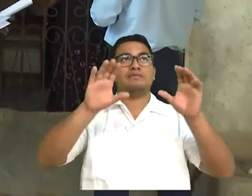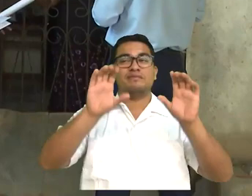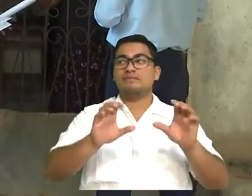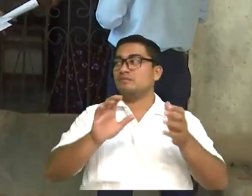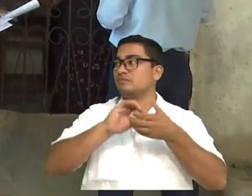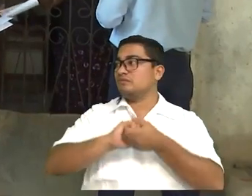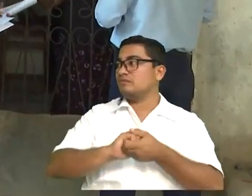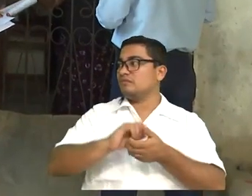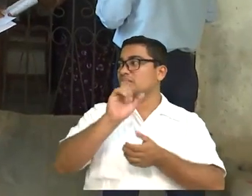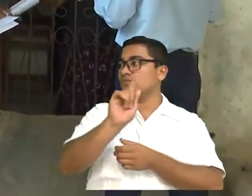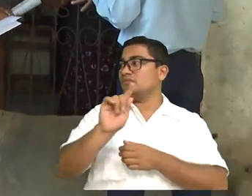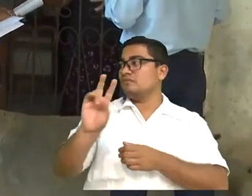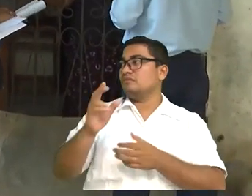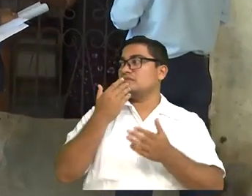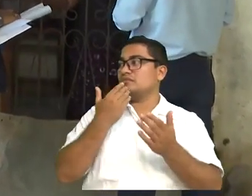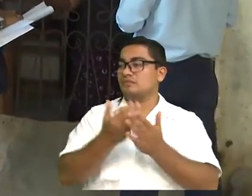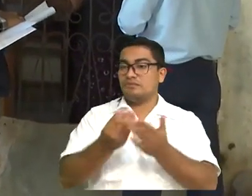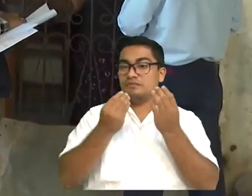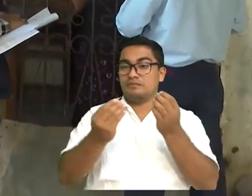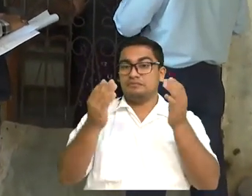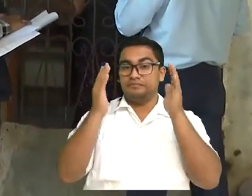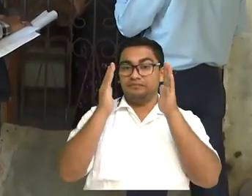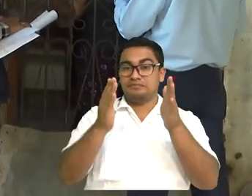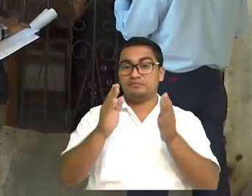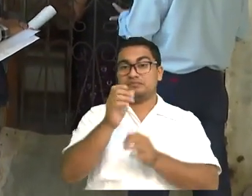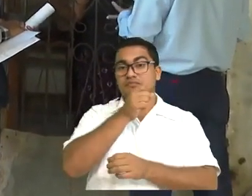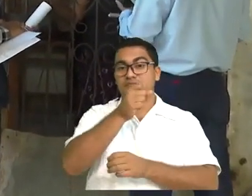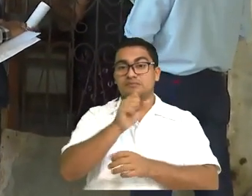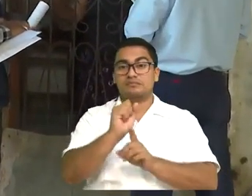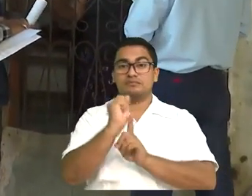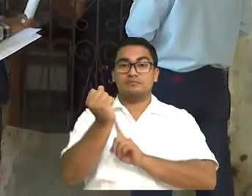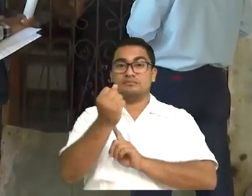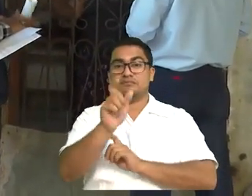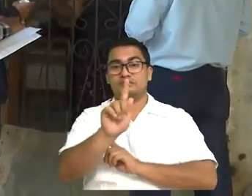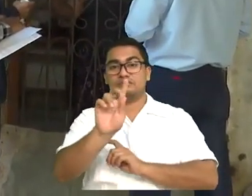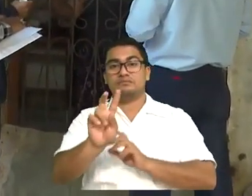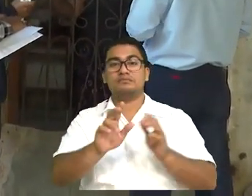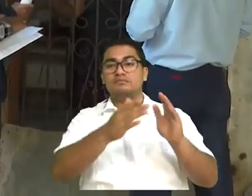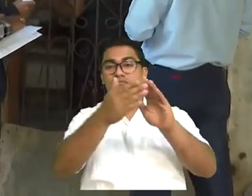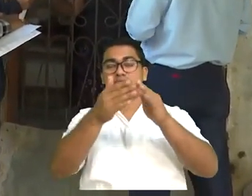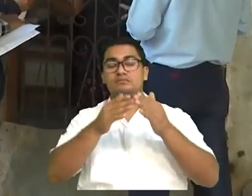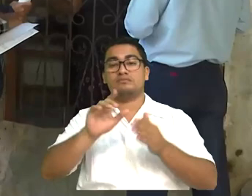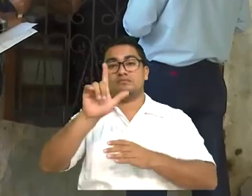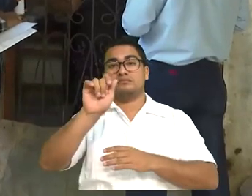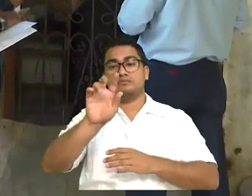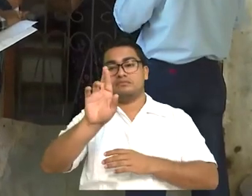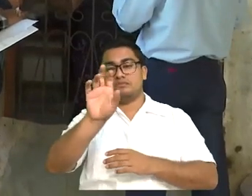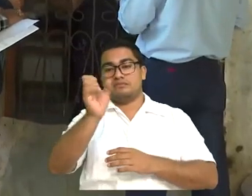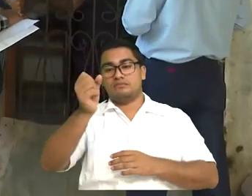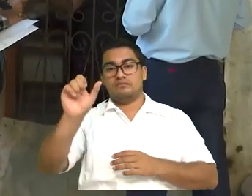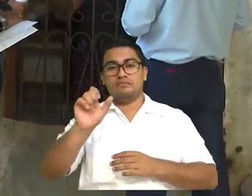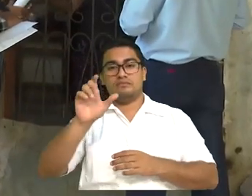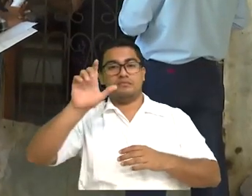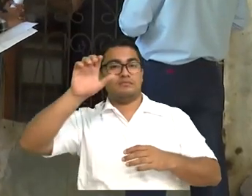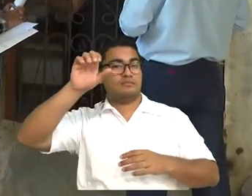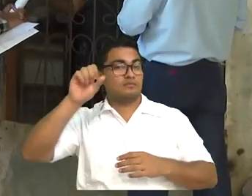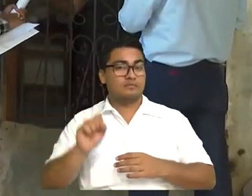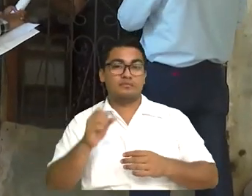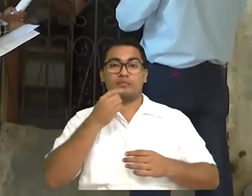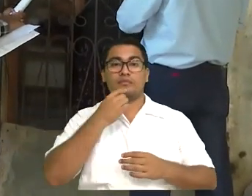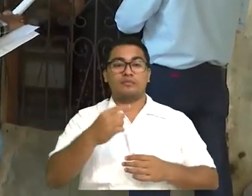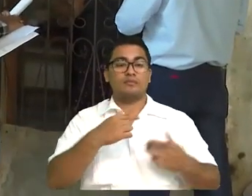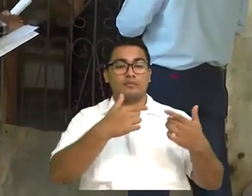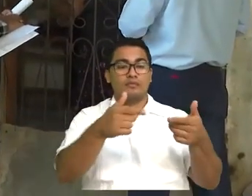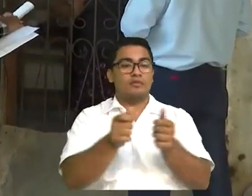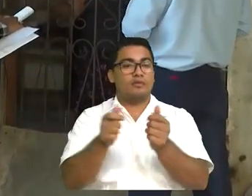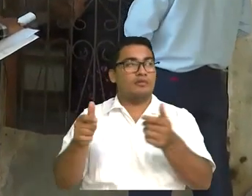estar en sintonía de Noticias Asamblea TV. En estos momentos nosotros nos encontramos en el barrio Laureles Sur, donde brigadistas del Ministerio de Salud,